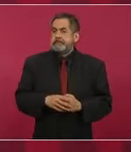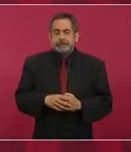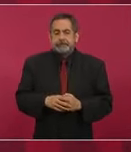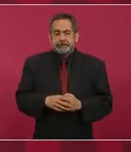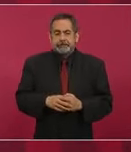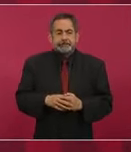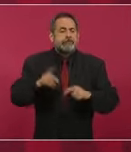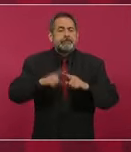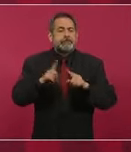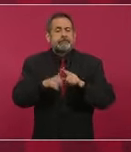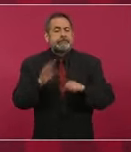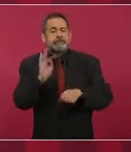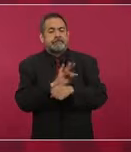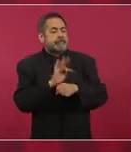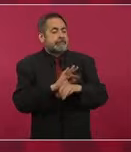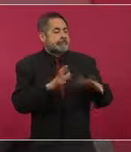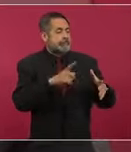protección